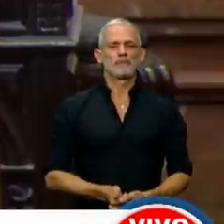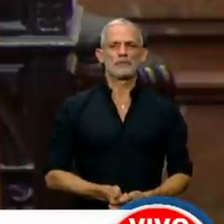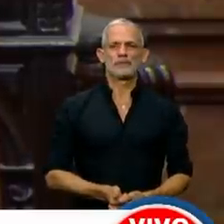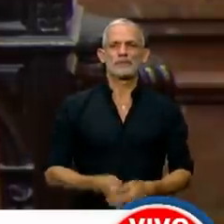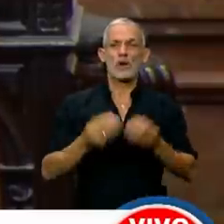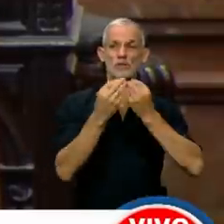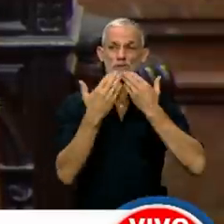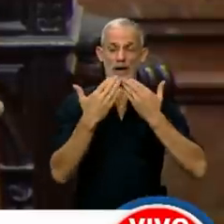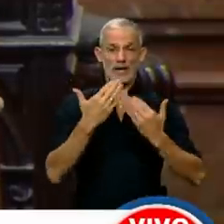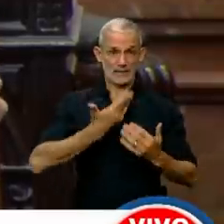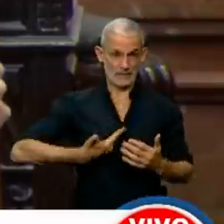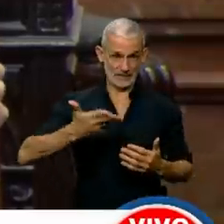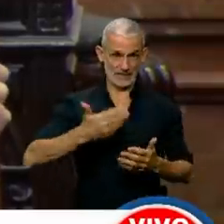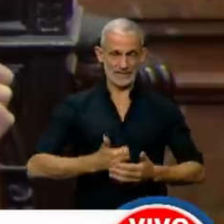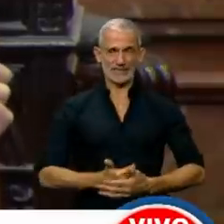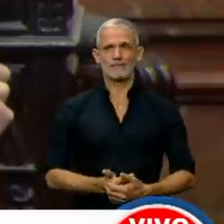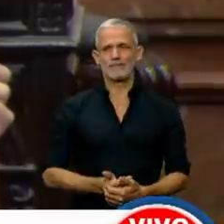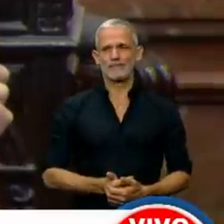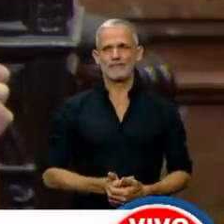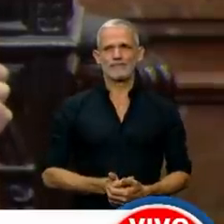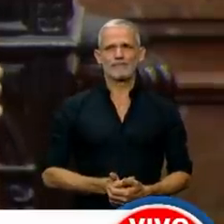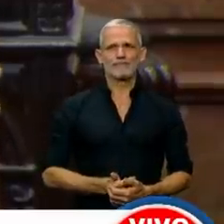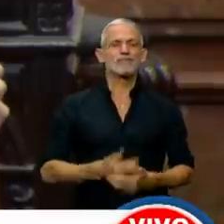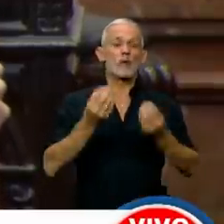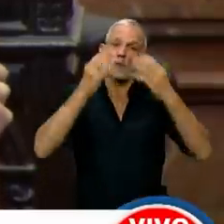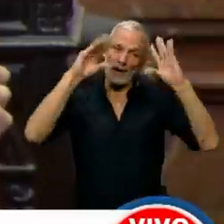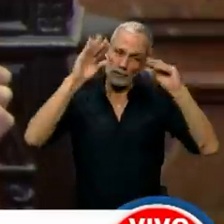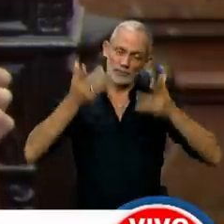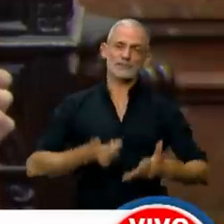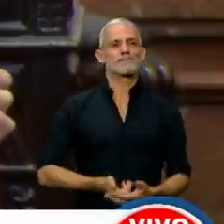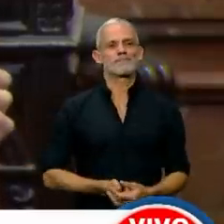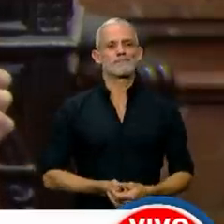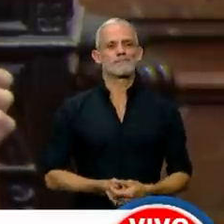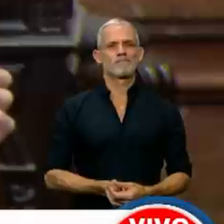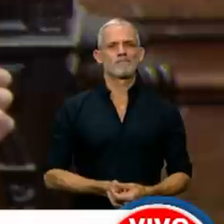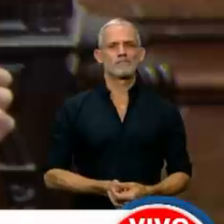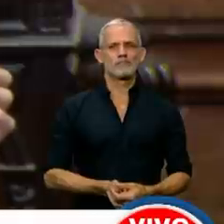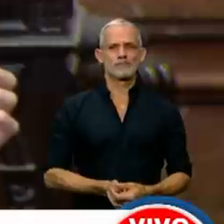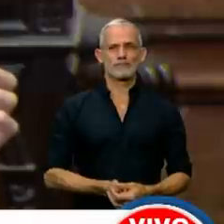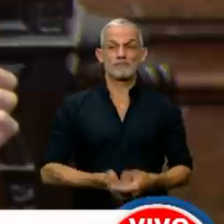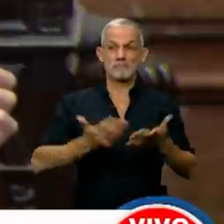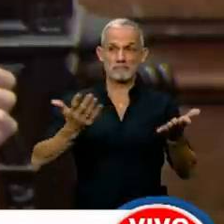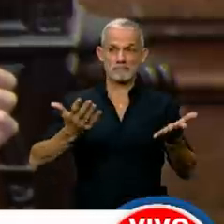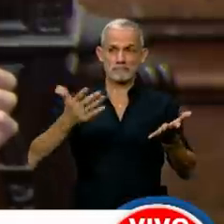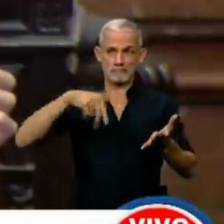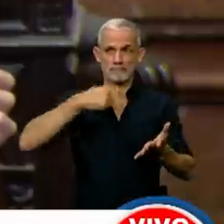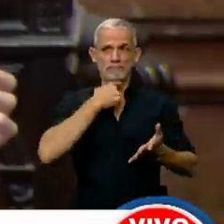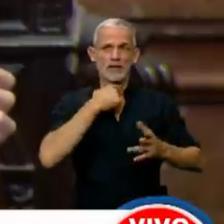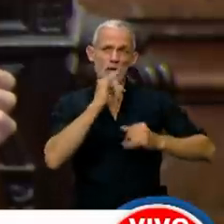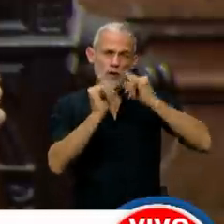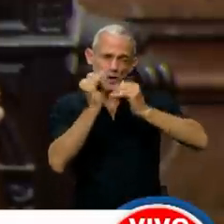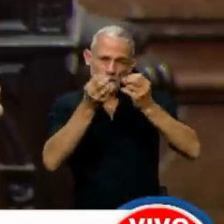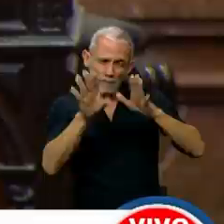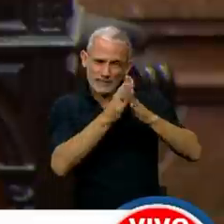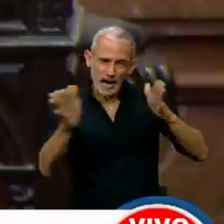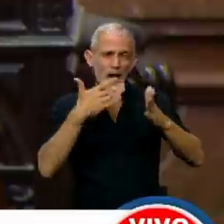muchas gracias señor presidente buenas noches bueno quiero comenzar hablando